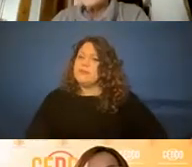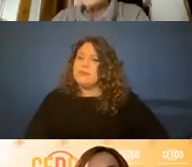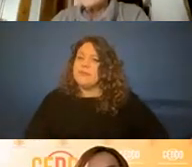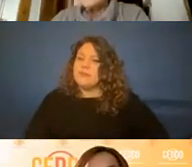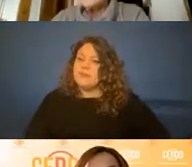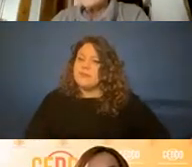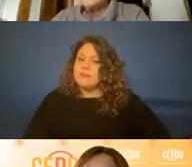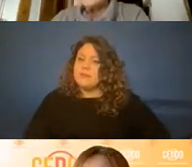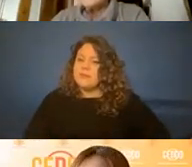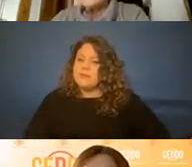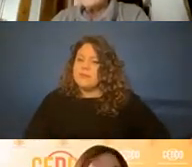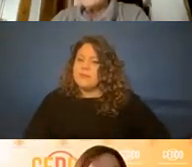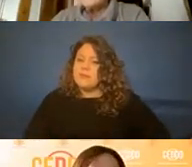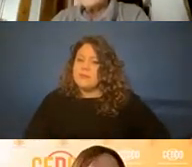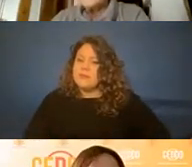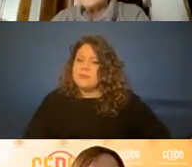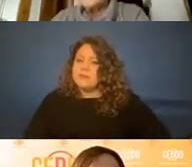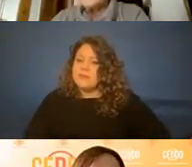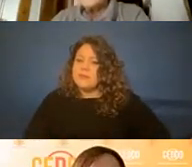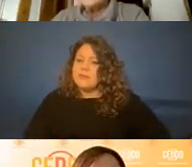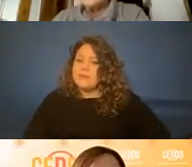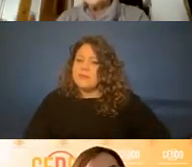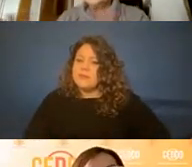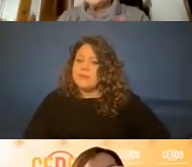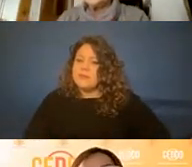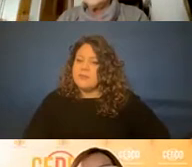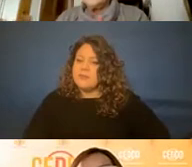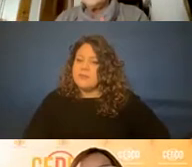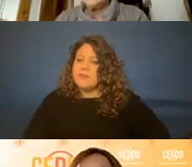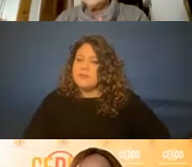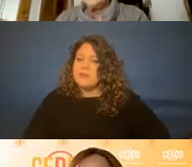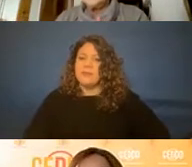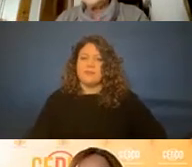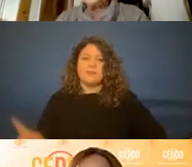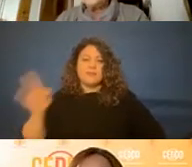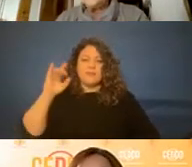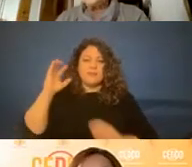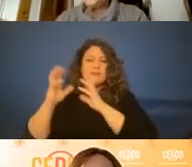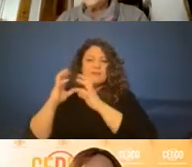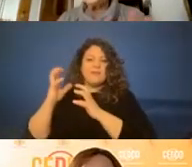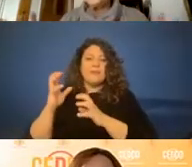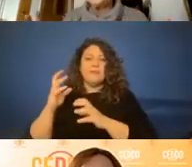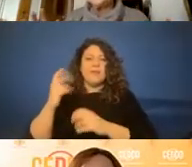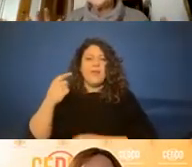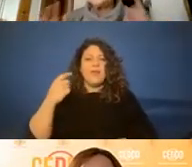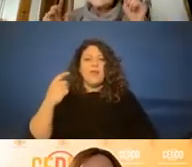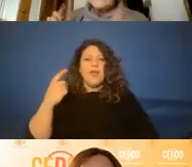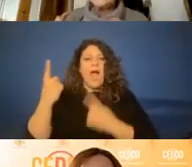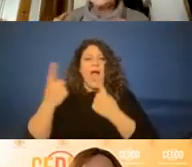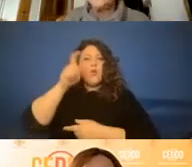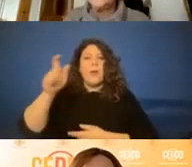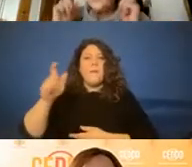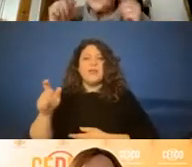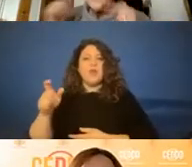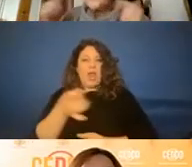canción. Pero sí, como. Sí, que no le será, yo quiero escucharlo por mi cuenta. Alguien está hablando, alguna persona de Chile